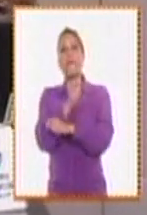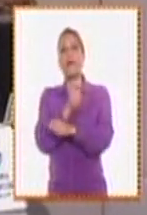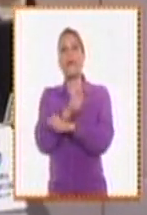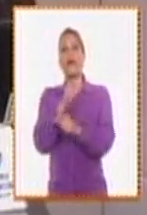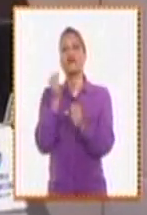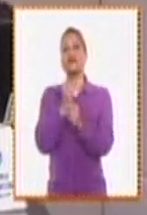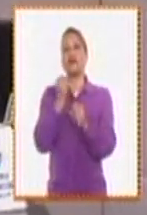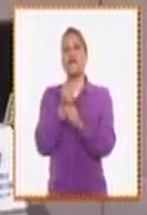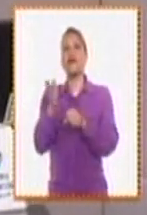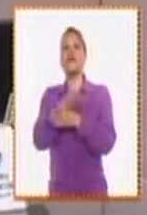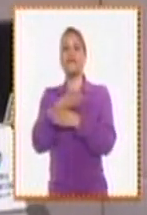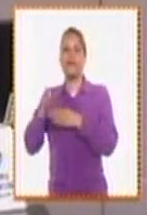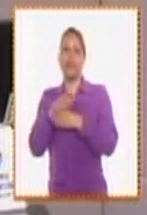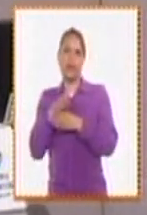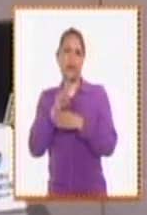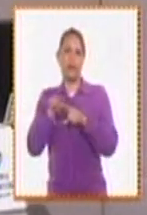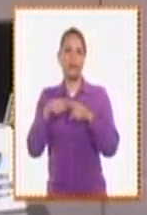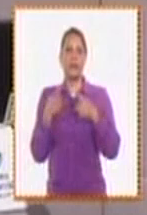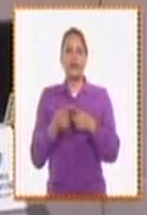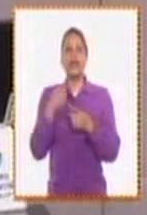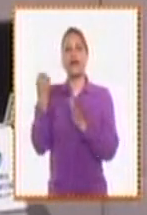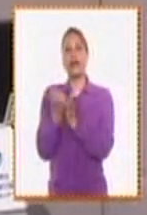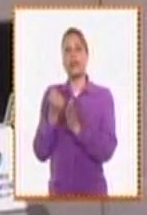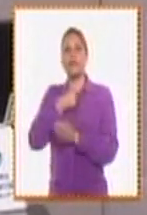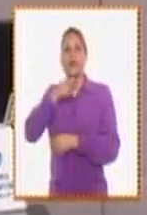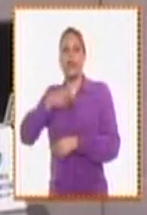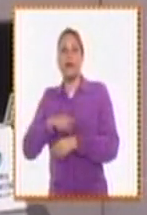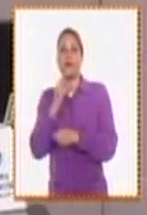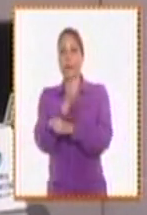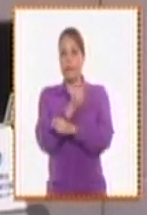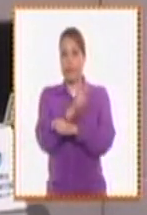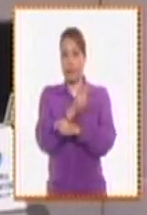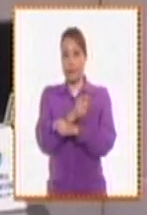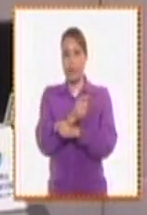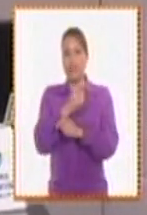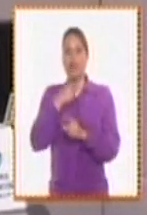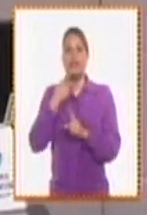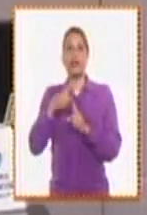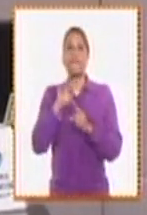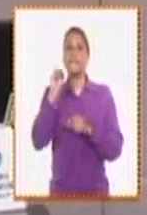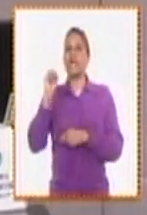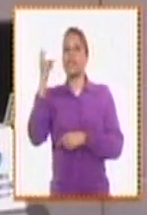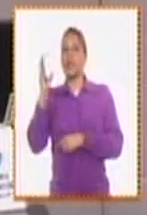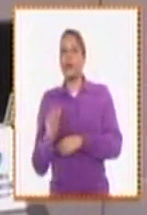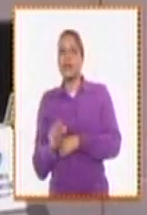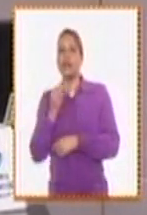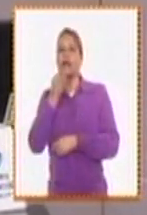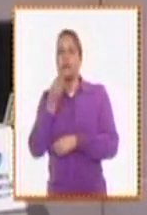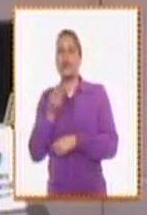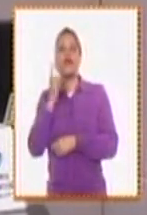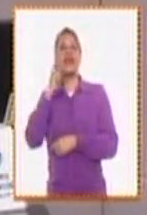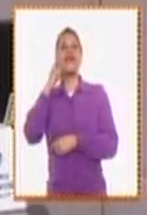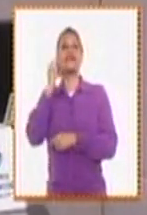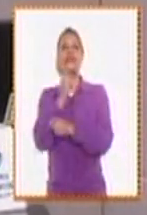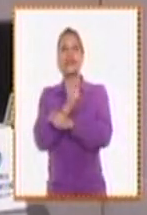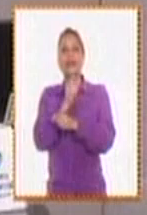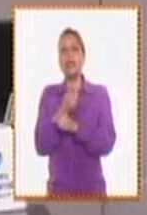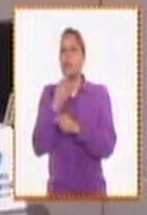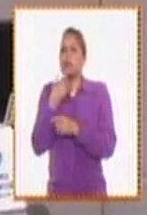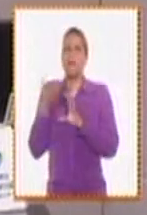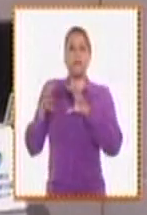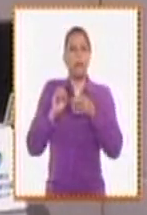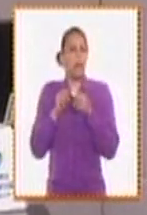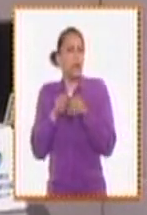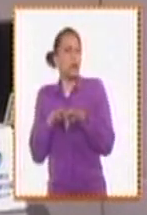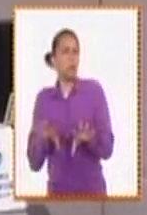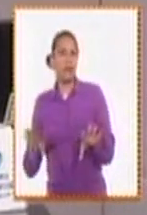diferenciado, para nosotros poder garantizar que el matemático trabajando un teorema de geometría plana pueda darle tratamiento de forma natural, no